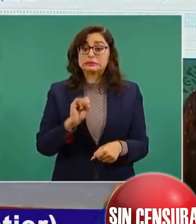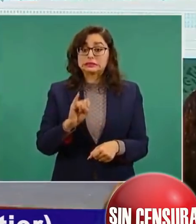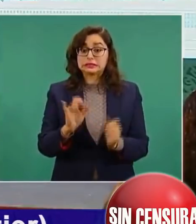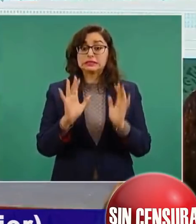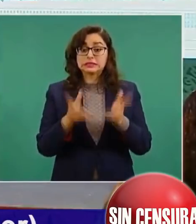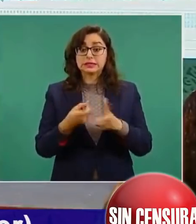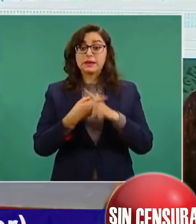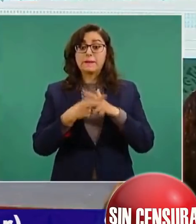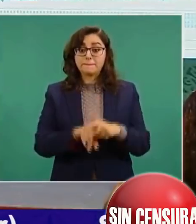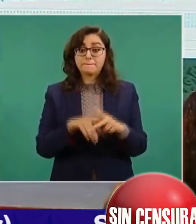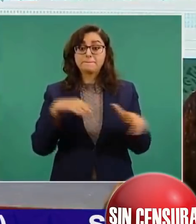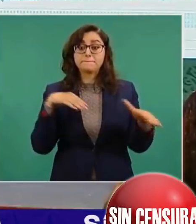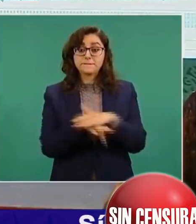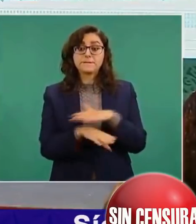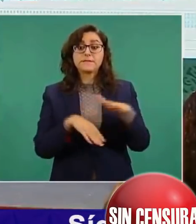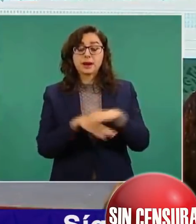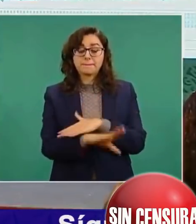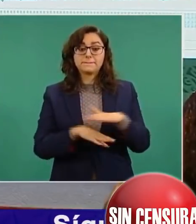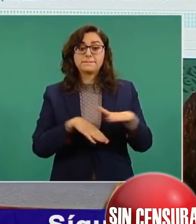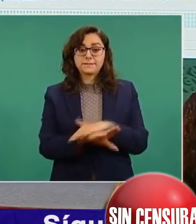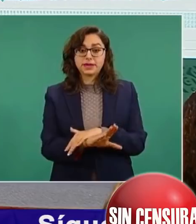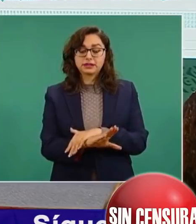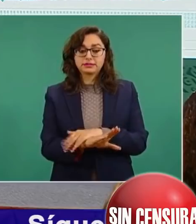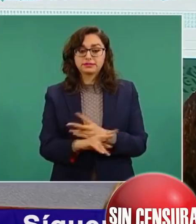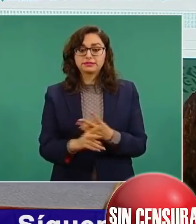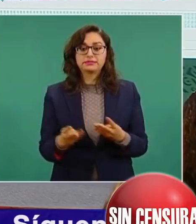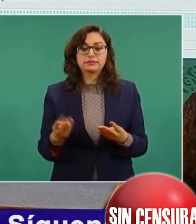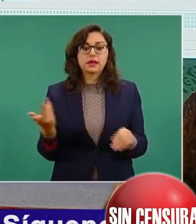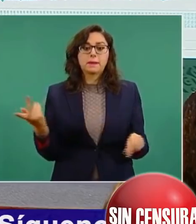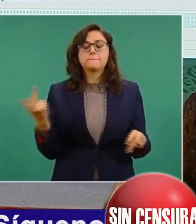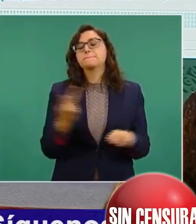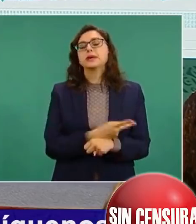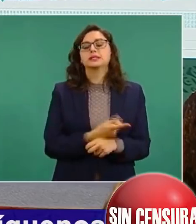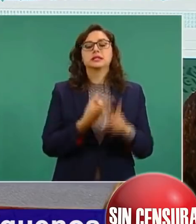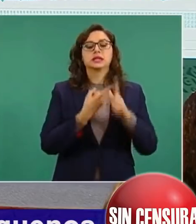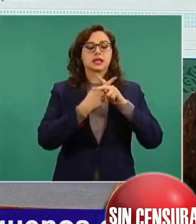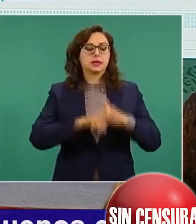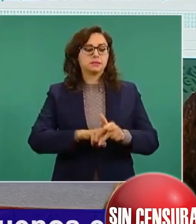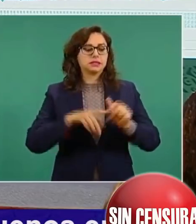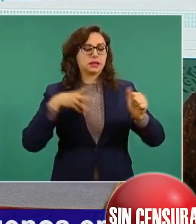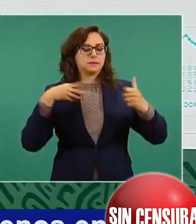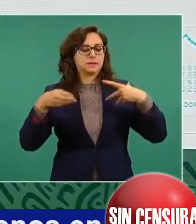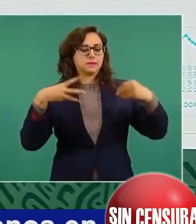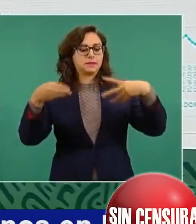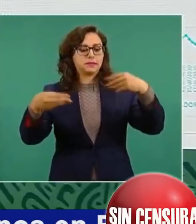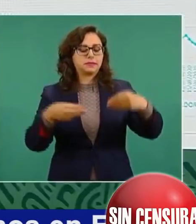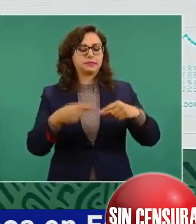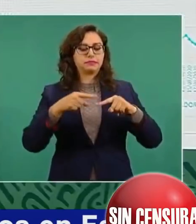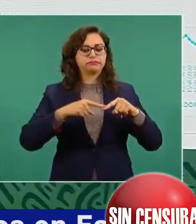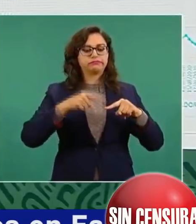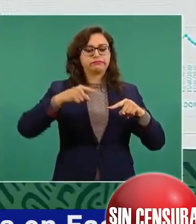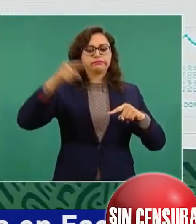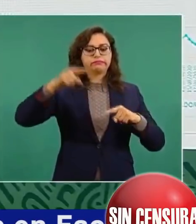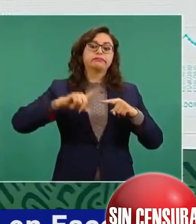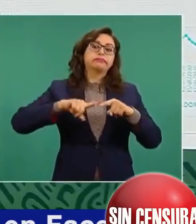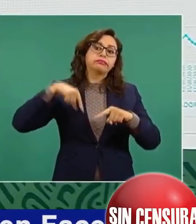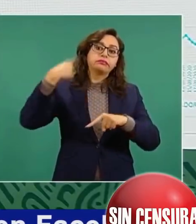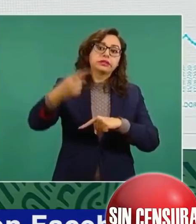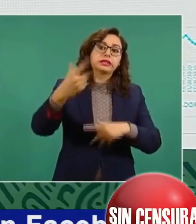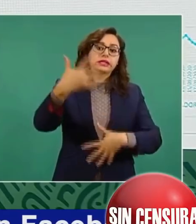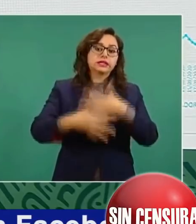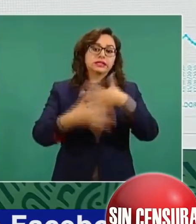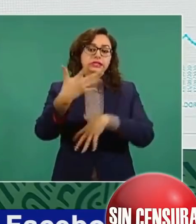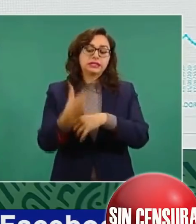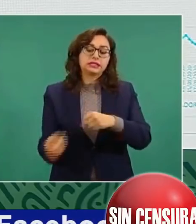crecimiento. En general, hemos dicho, después del incremento de casos, 15 días después incrementan las hospitalizaciones y cerca de 21